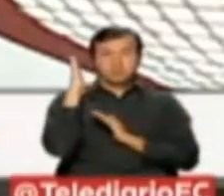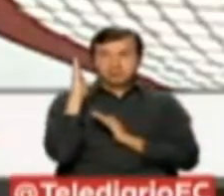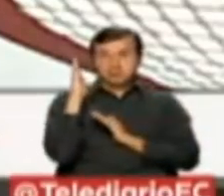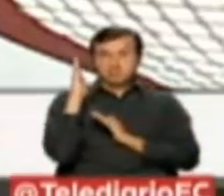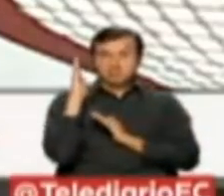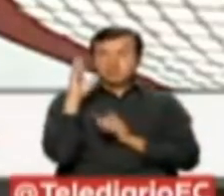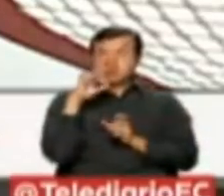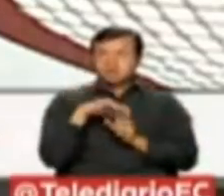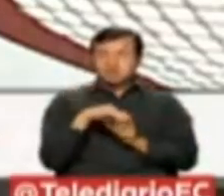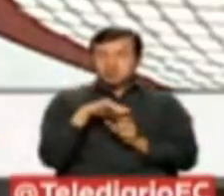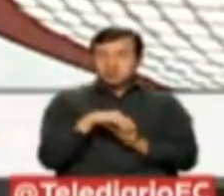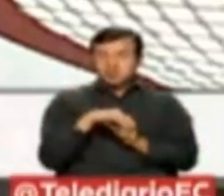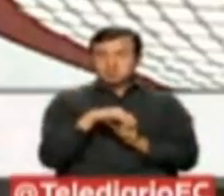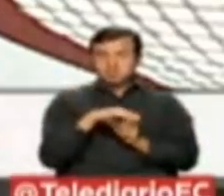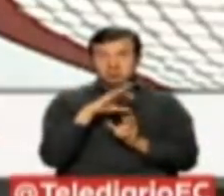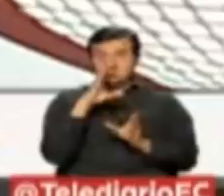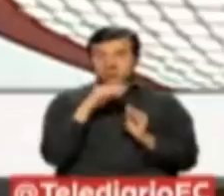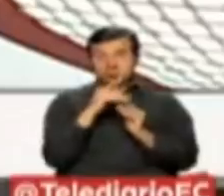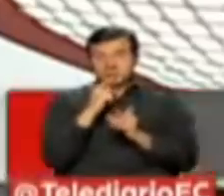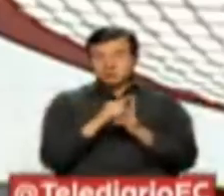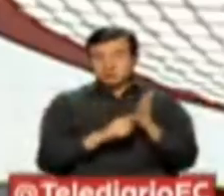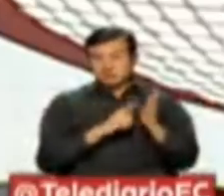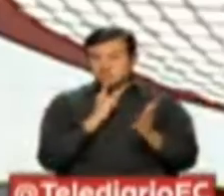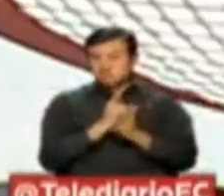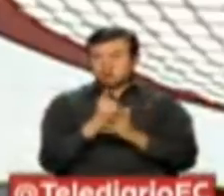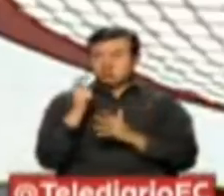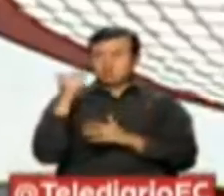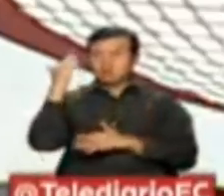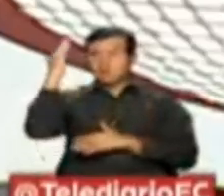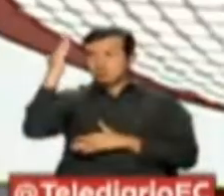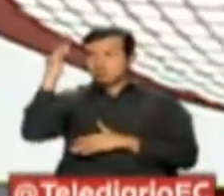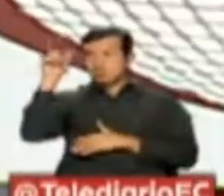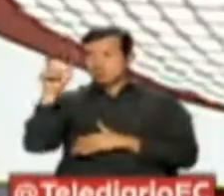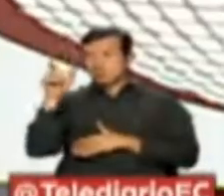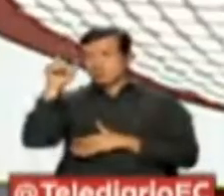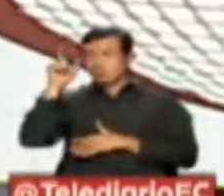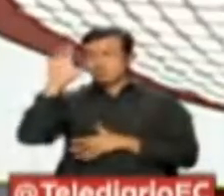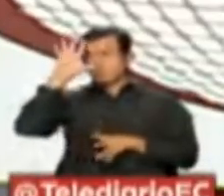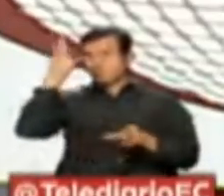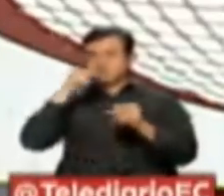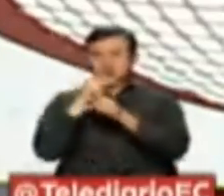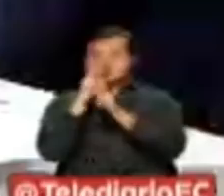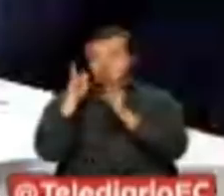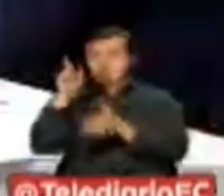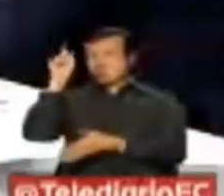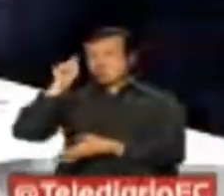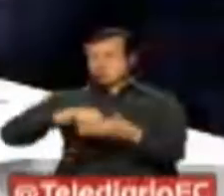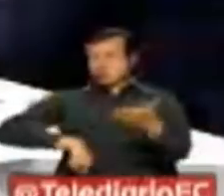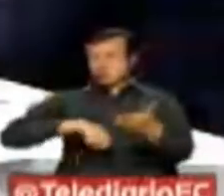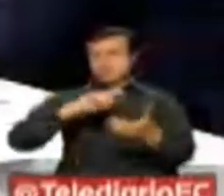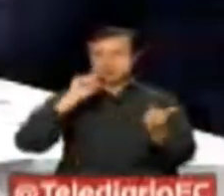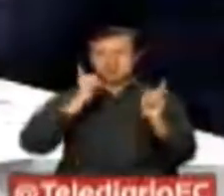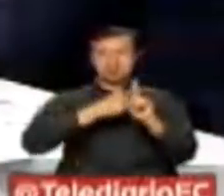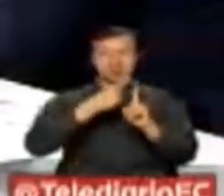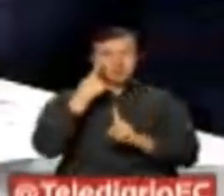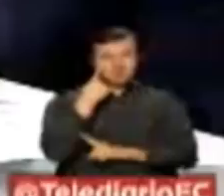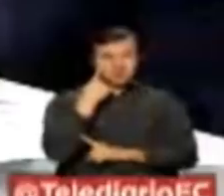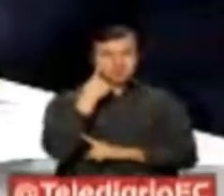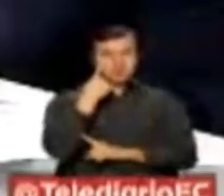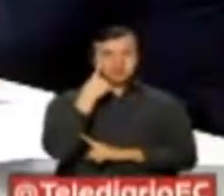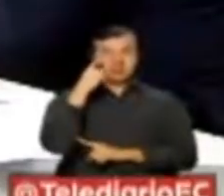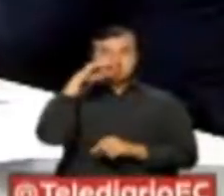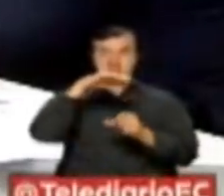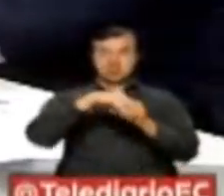arrastre de voto esto es una dinámica que sucede así como el candidato a la alcaldía a su lista de concejales como el primero en la lista procuró